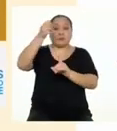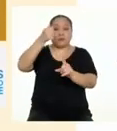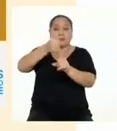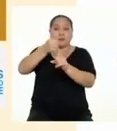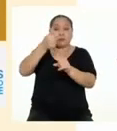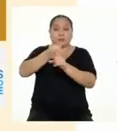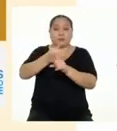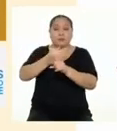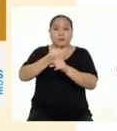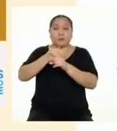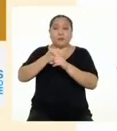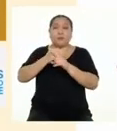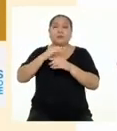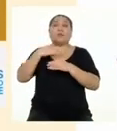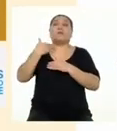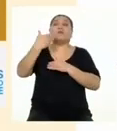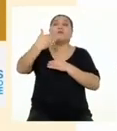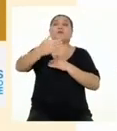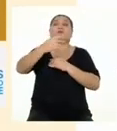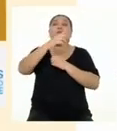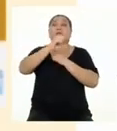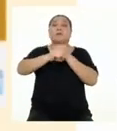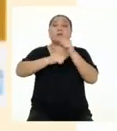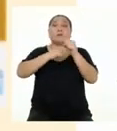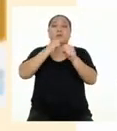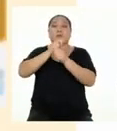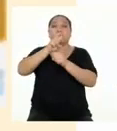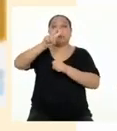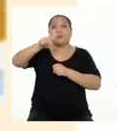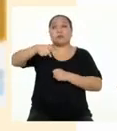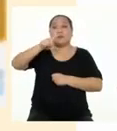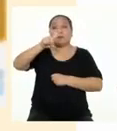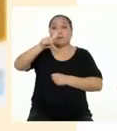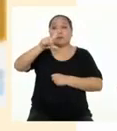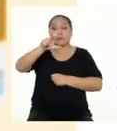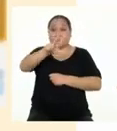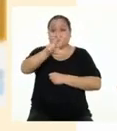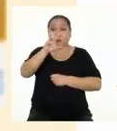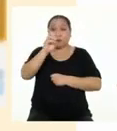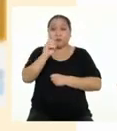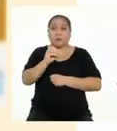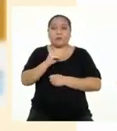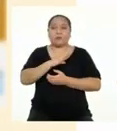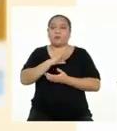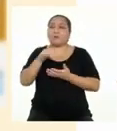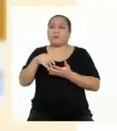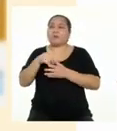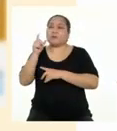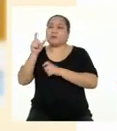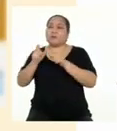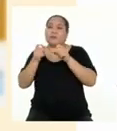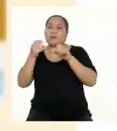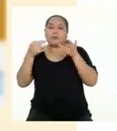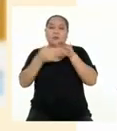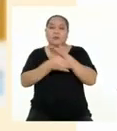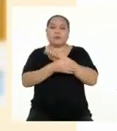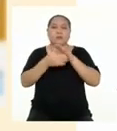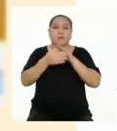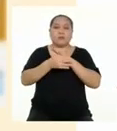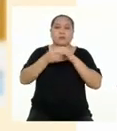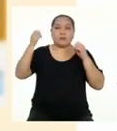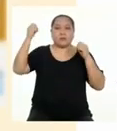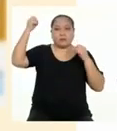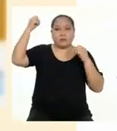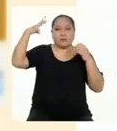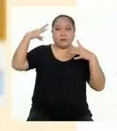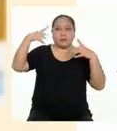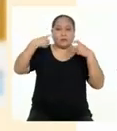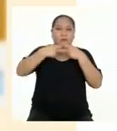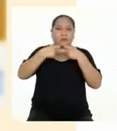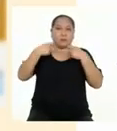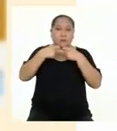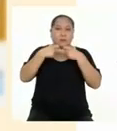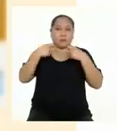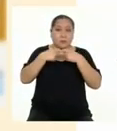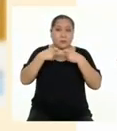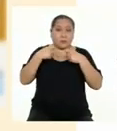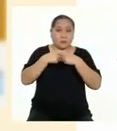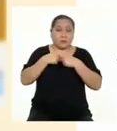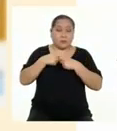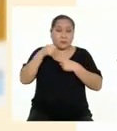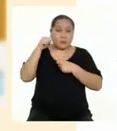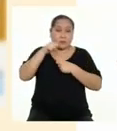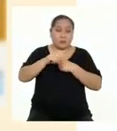sostenible al año 2030 es garantizar que todas las personas accedan a una energía asequible,